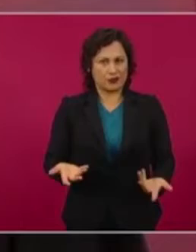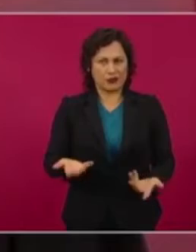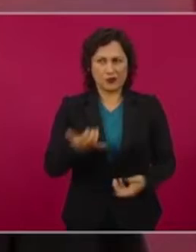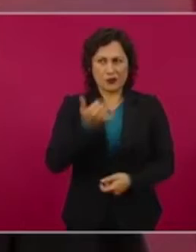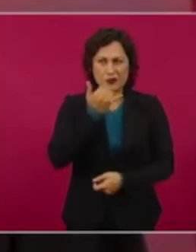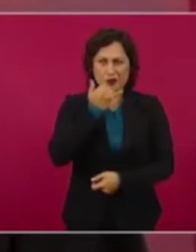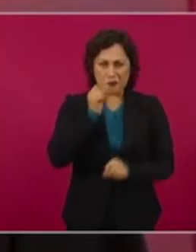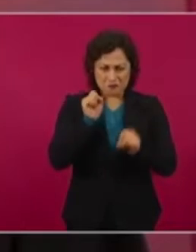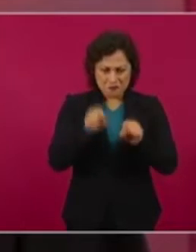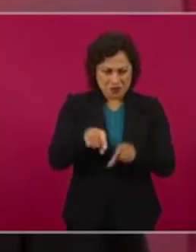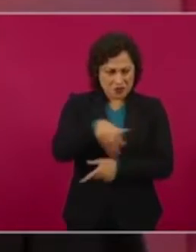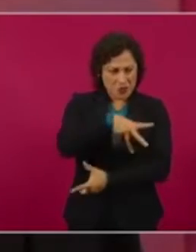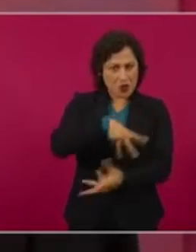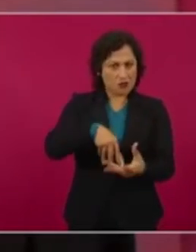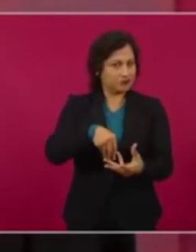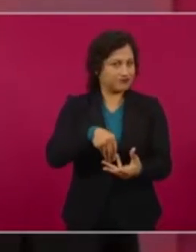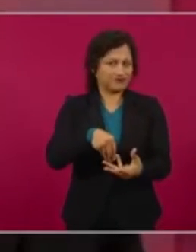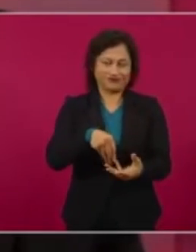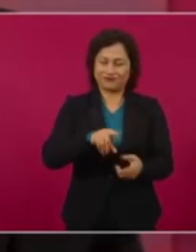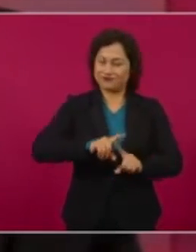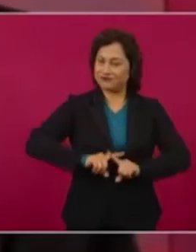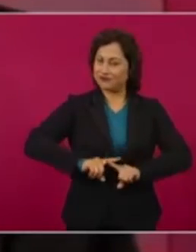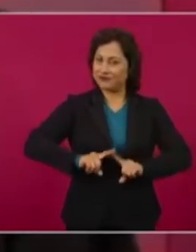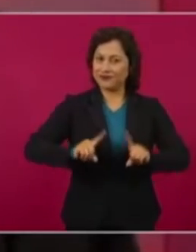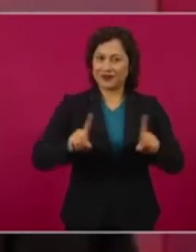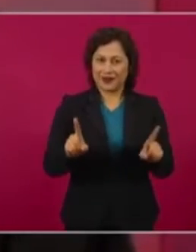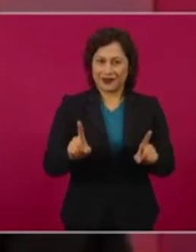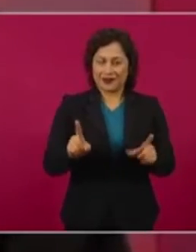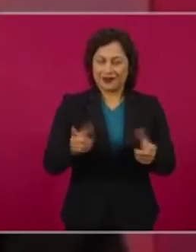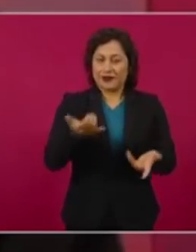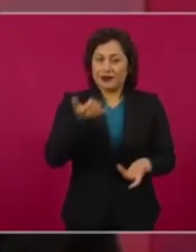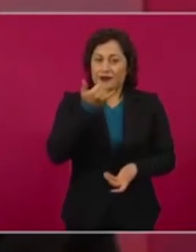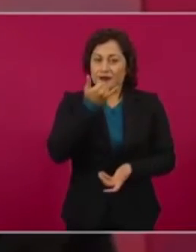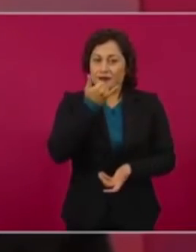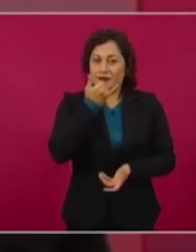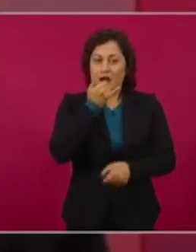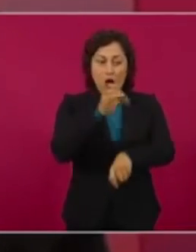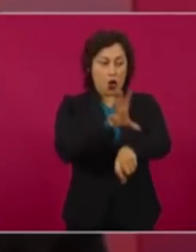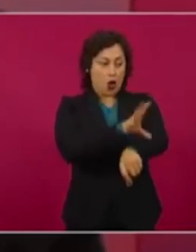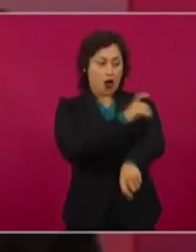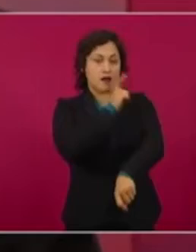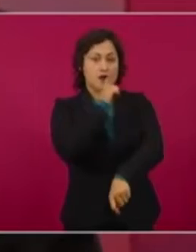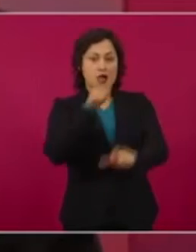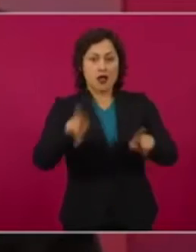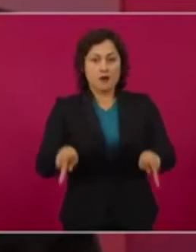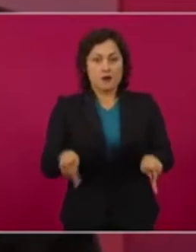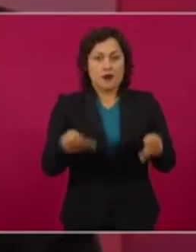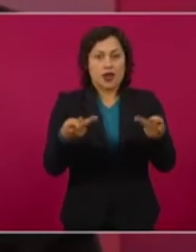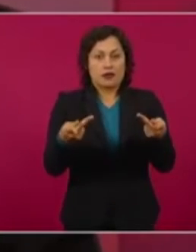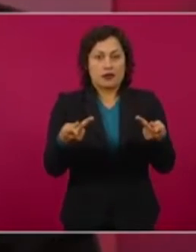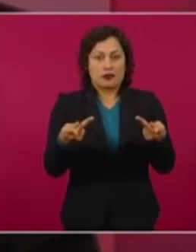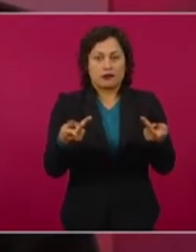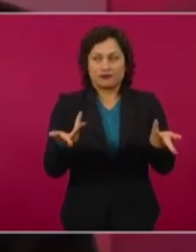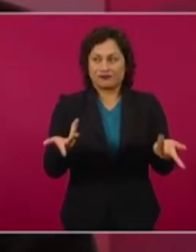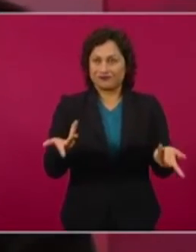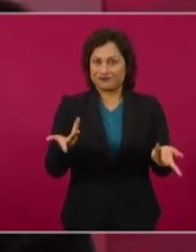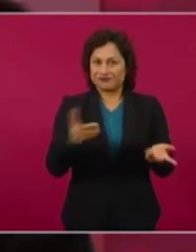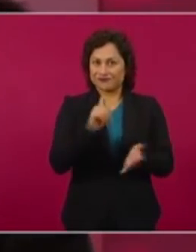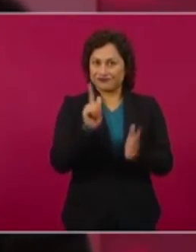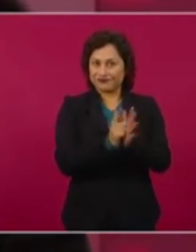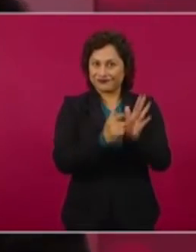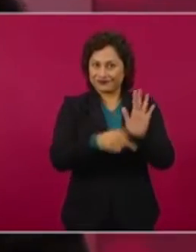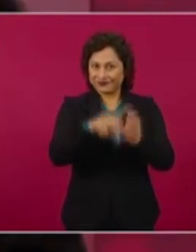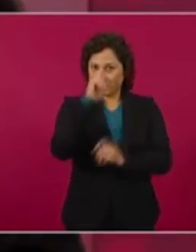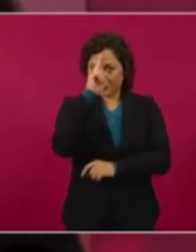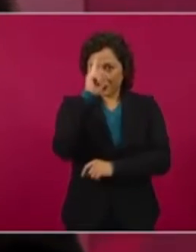autoabasto y la venta de la energía está prohibida porque corresponde nada más vender la energía